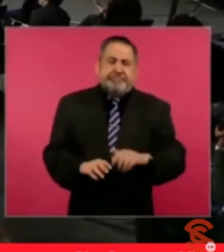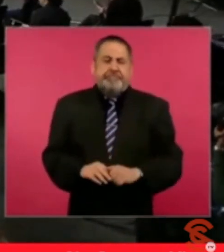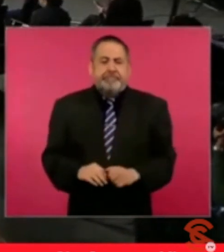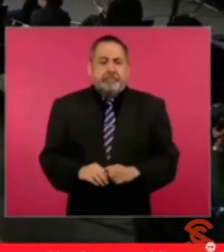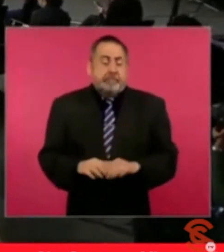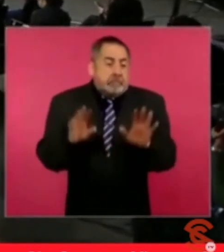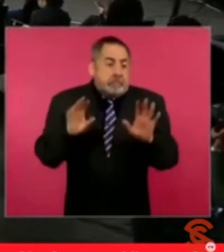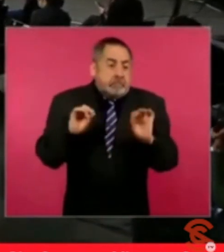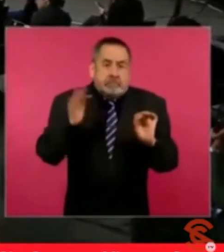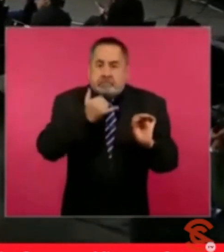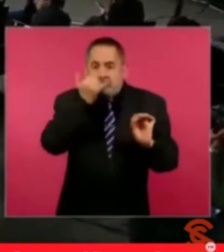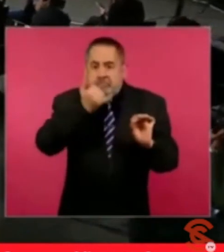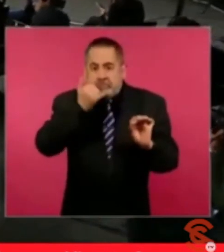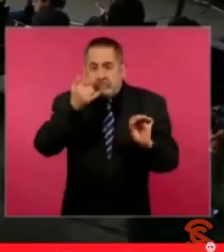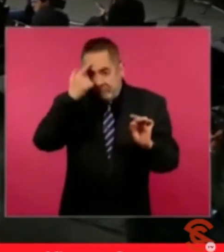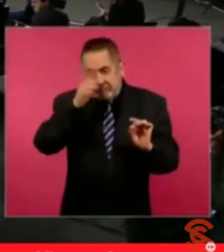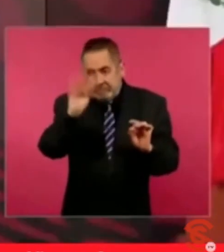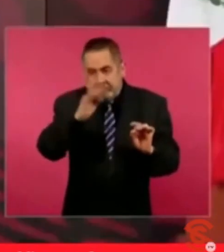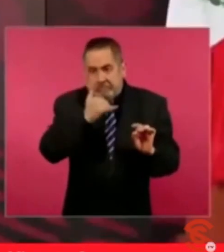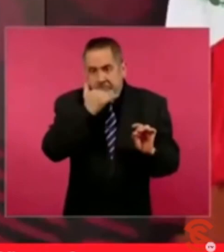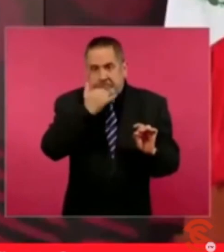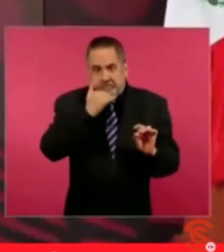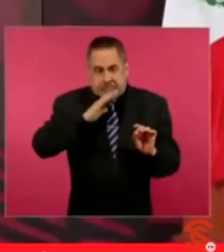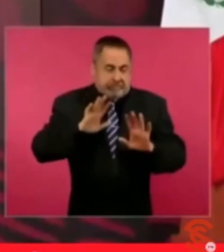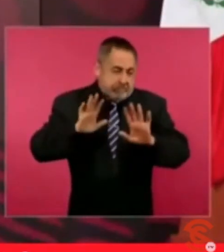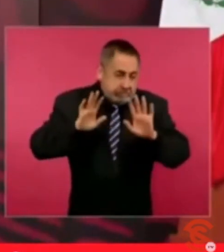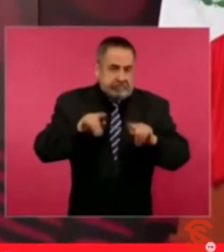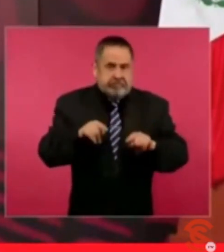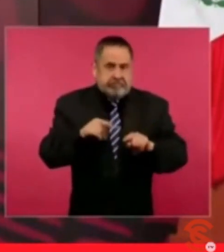O a lo mejor estoy equivocado.